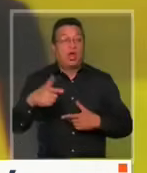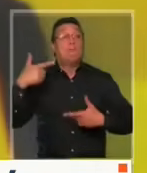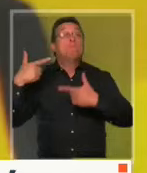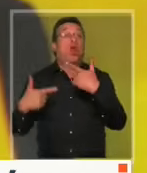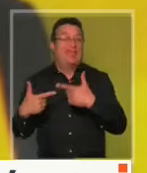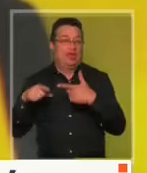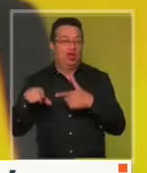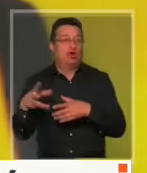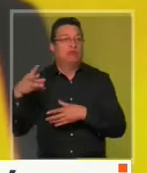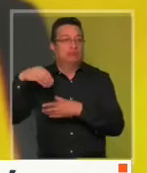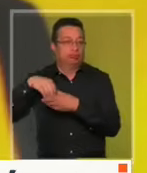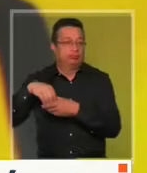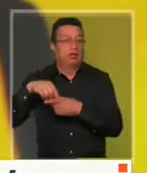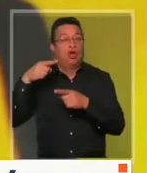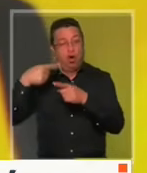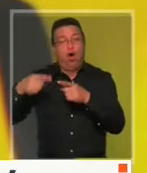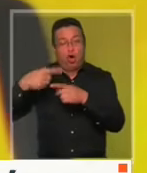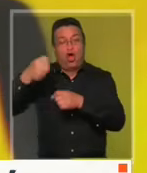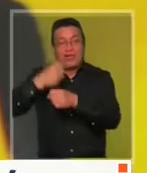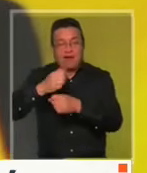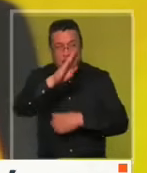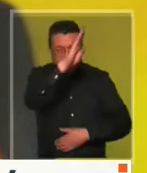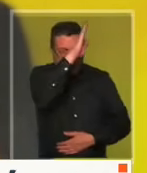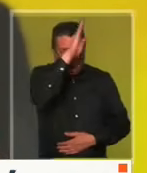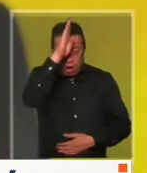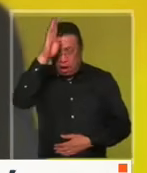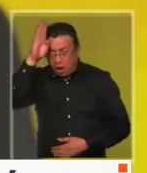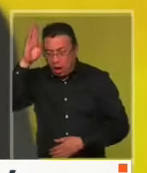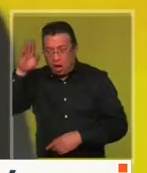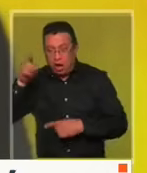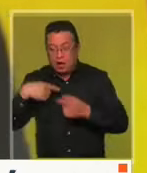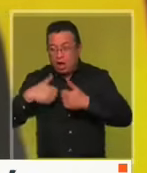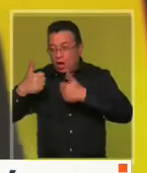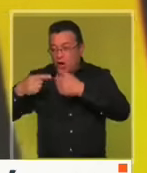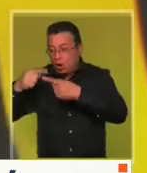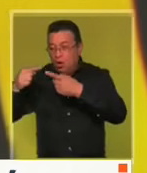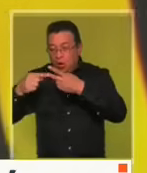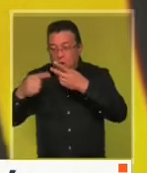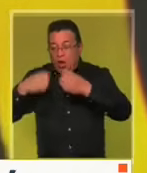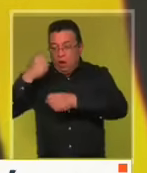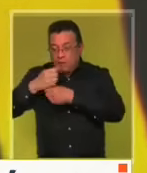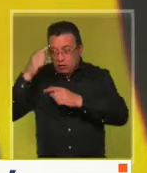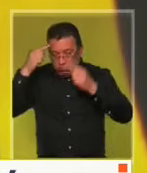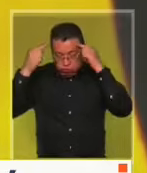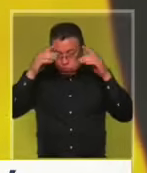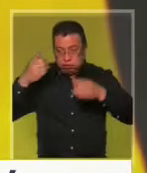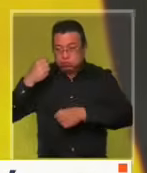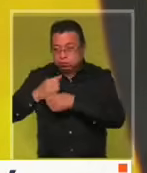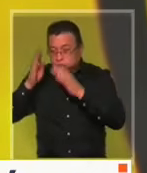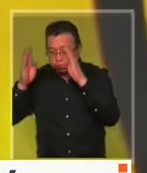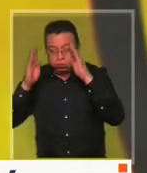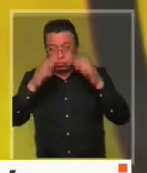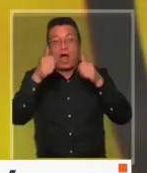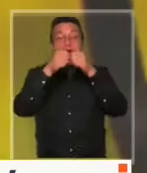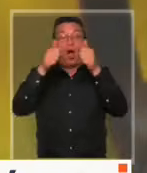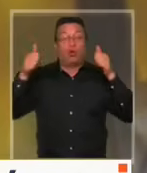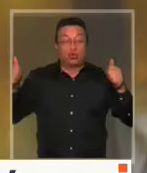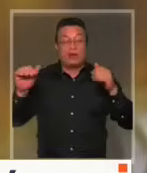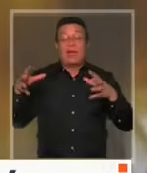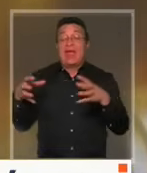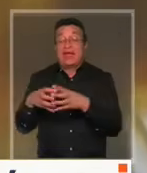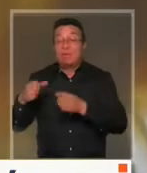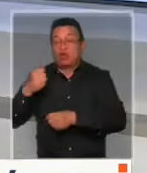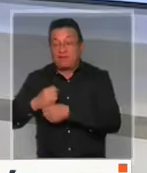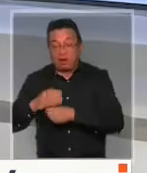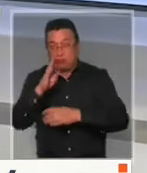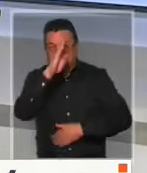que tiene una serie de otras tareas también y que compiten estas distintas tareas por la atención de las autoridades y de los equipos de